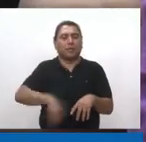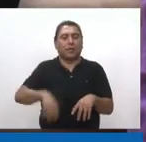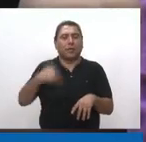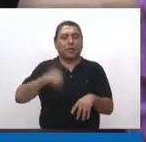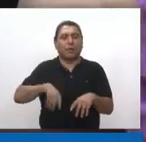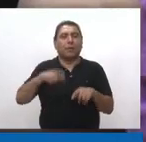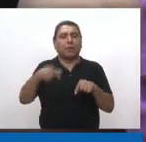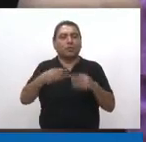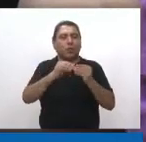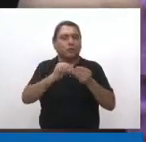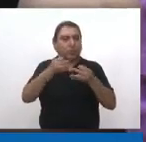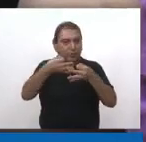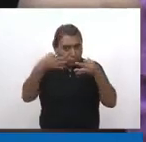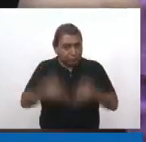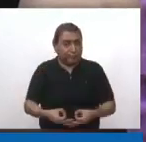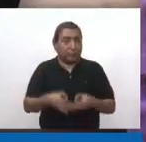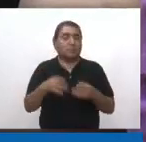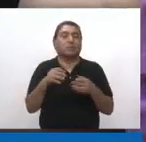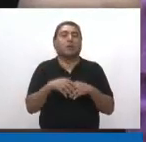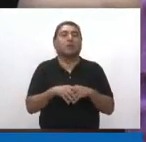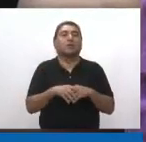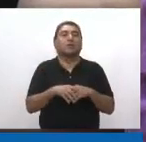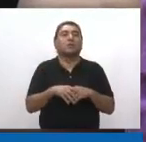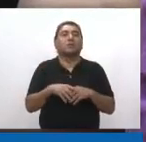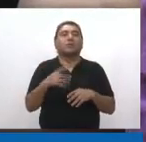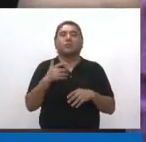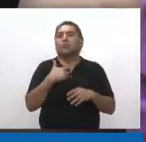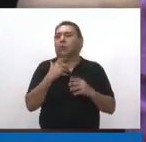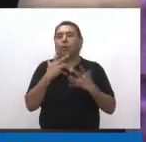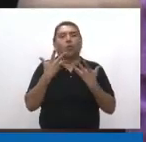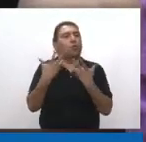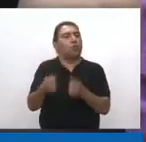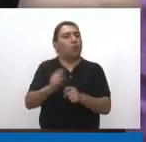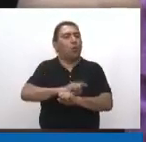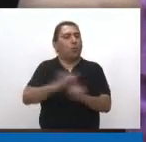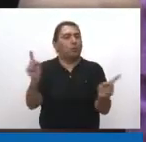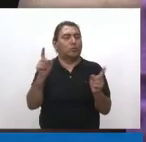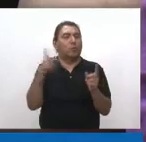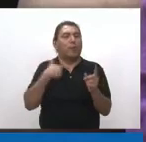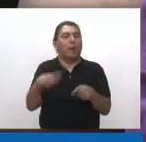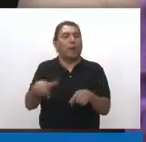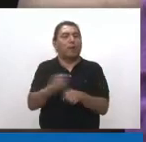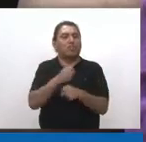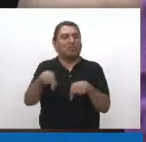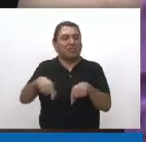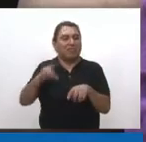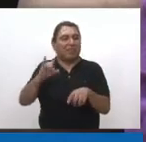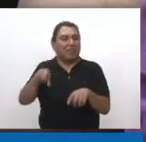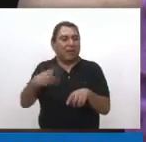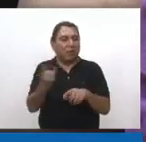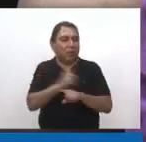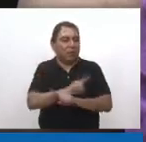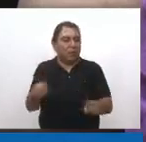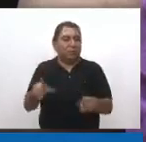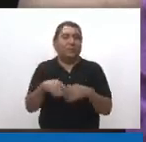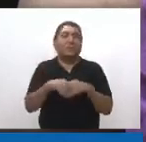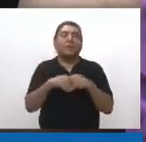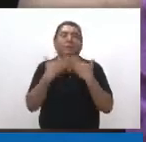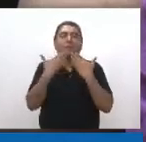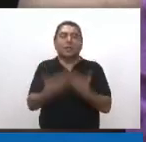todos estos motivos, es que no voy a acompañar para la validación de este decreto de necesidad de urgencia. Muchas gracias.